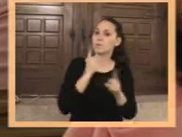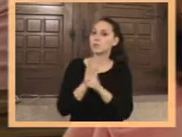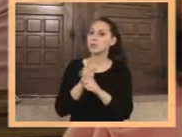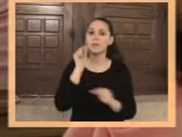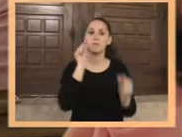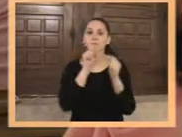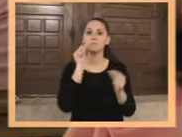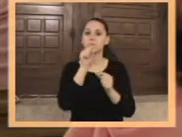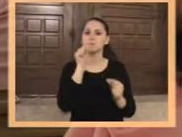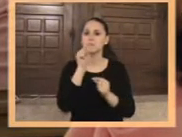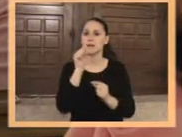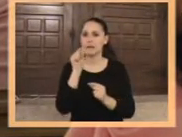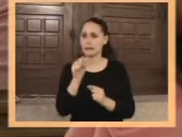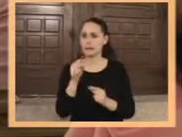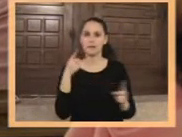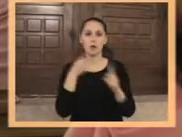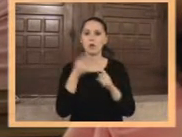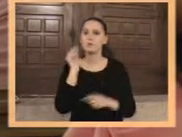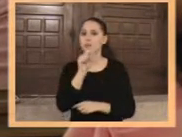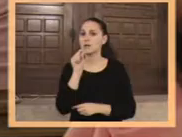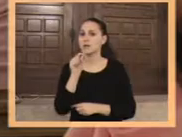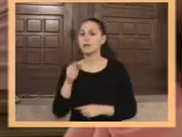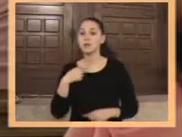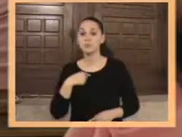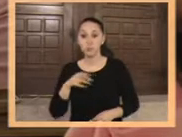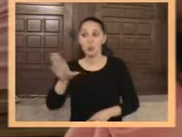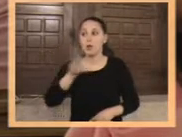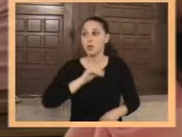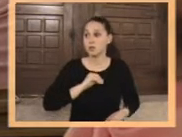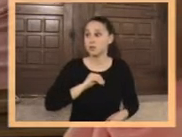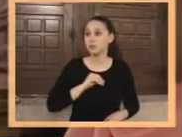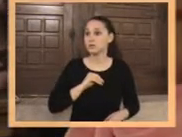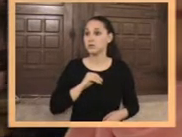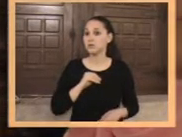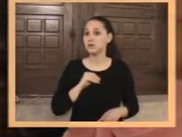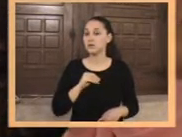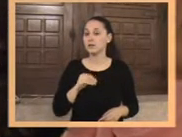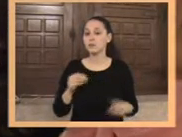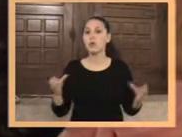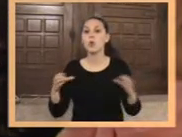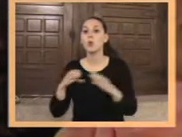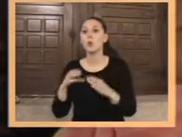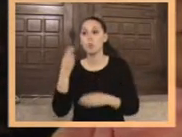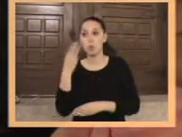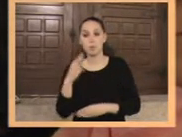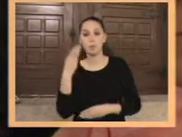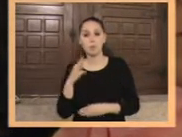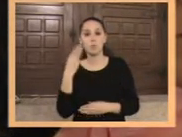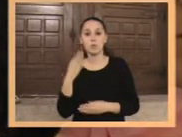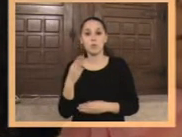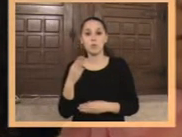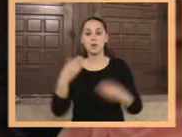Yo entiendo que usted, cuando está en Mérida por las mañanas, los lunes, pues su función como portavoz del Partido Popular es criticar al gobierno